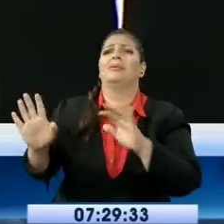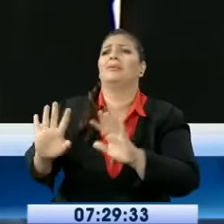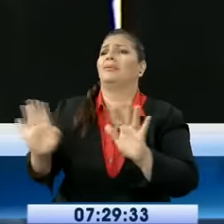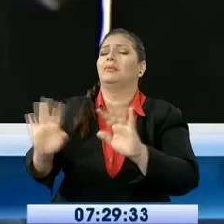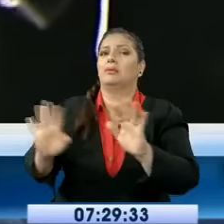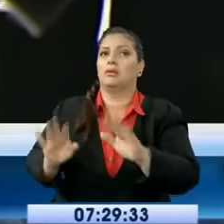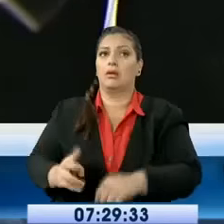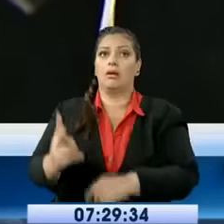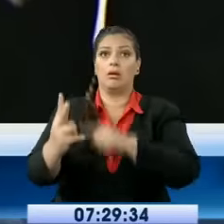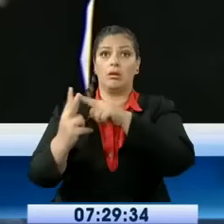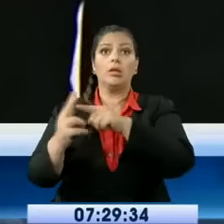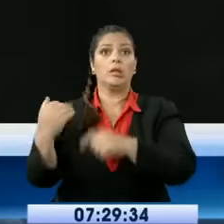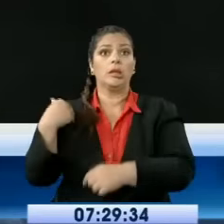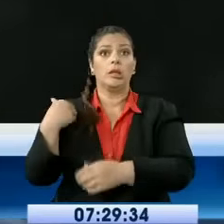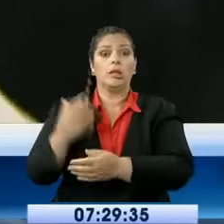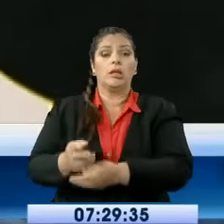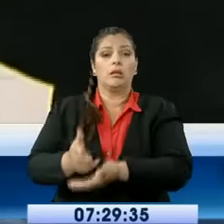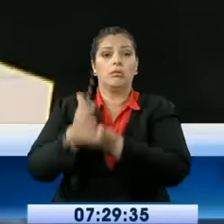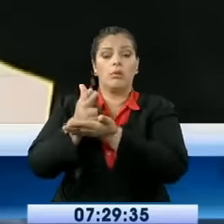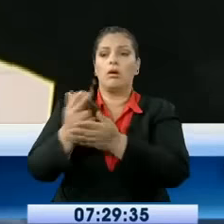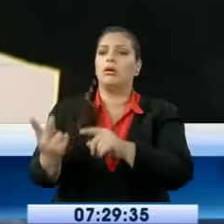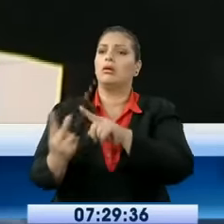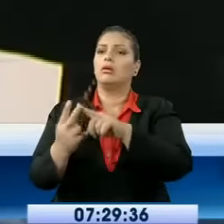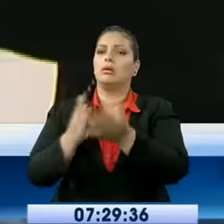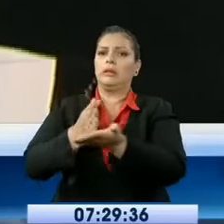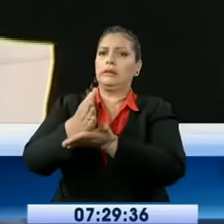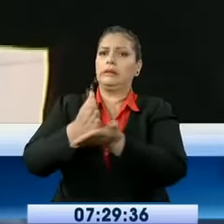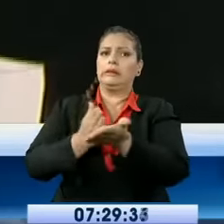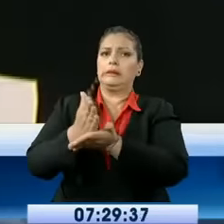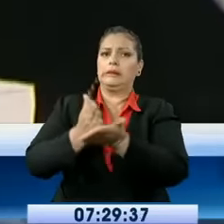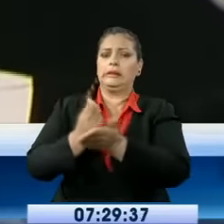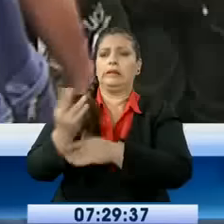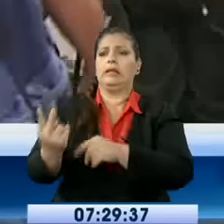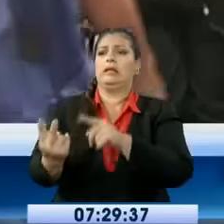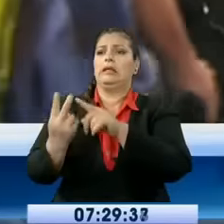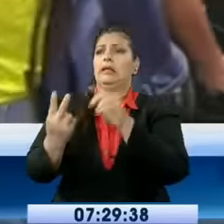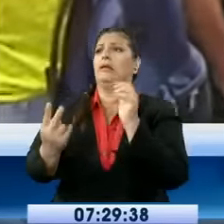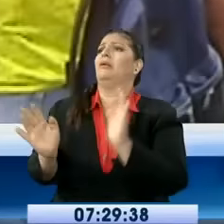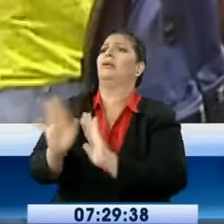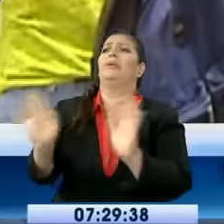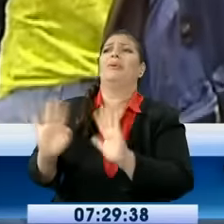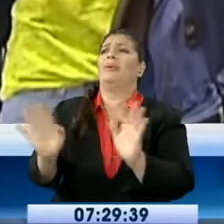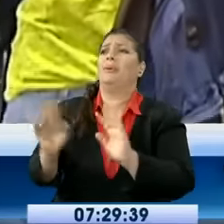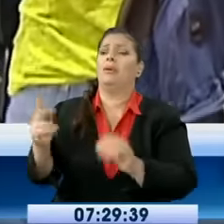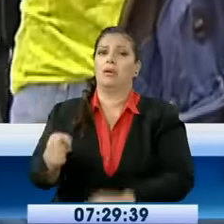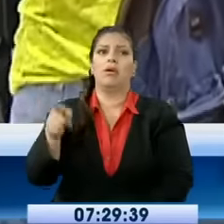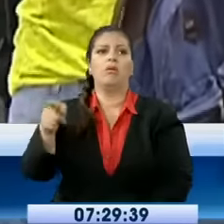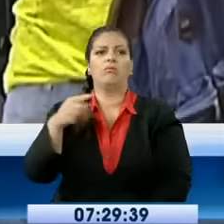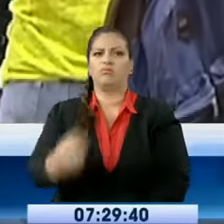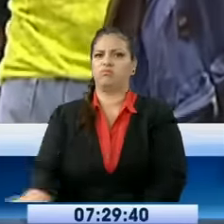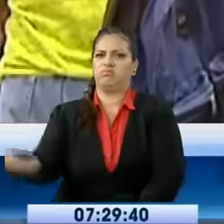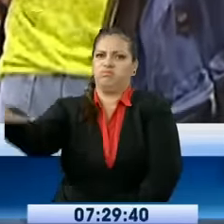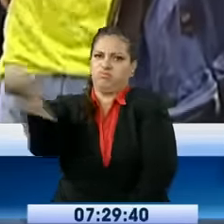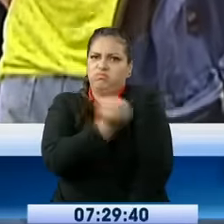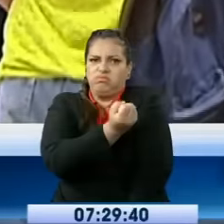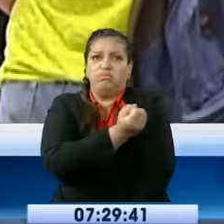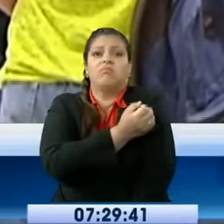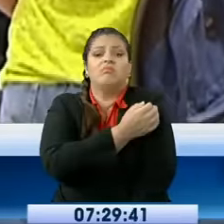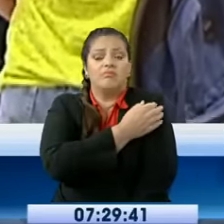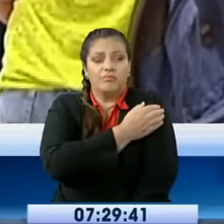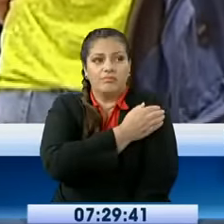un cuchillo y entonces me quiso apuñalar. Afortunadamente para la víctima, varios